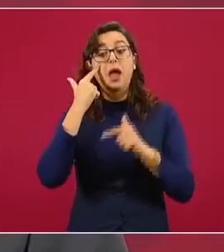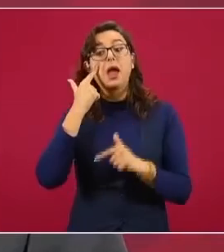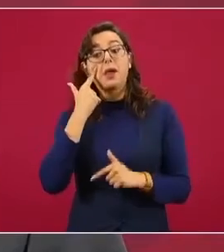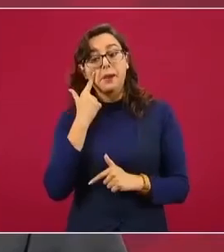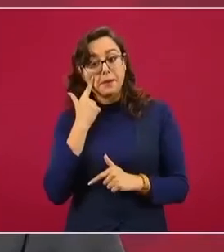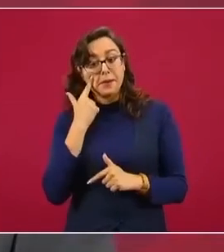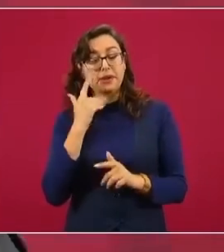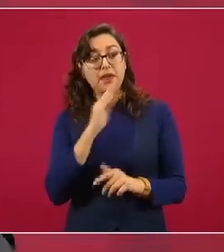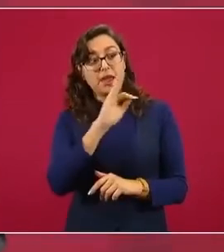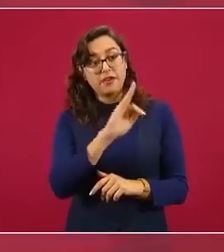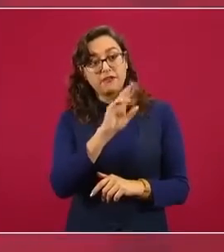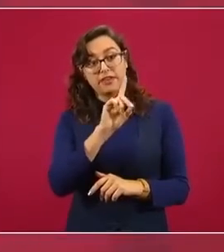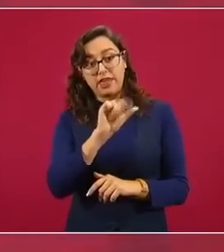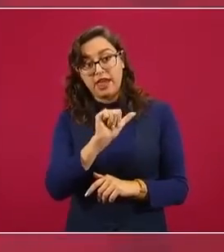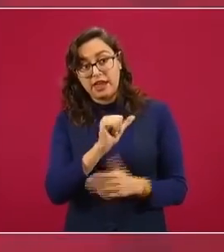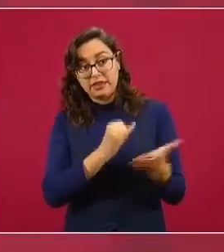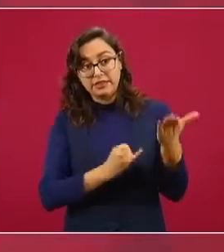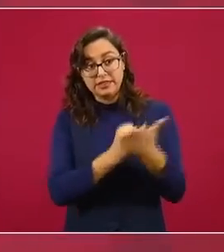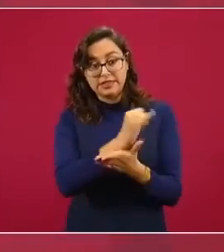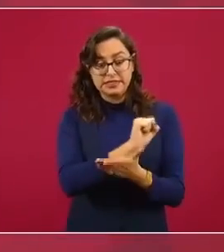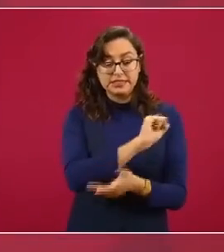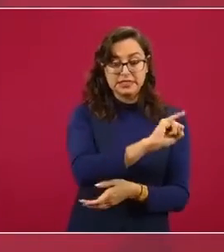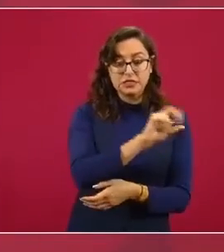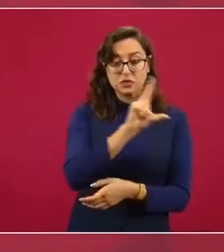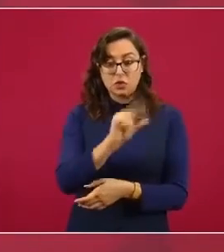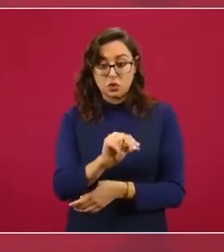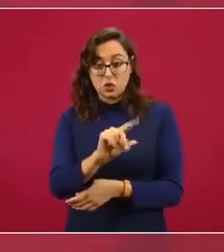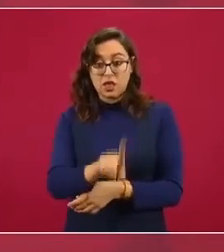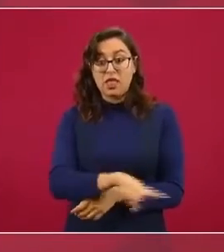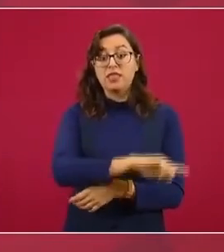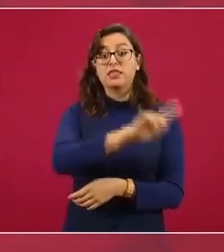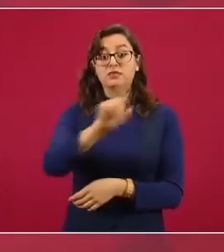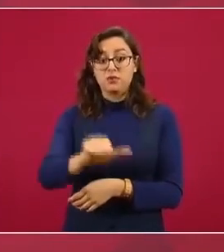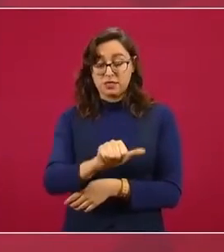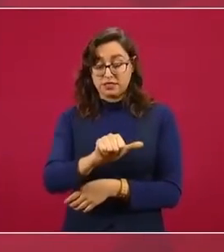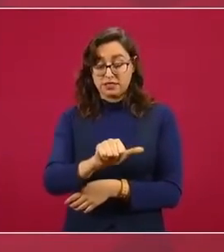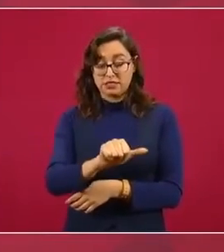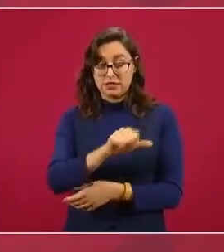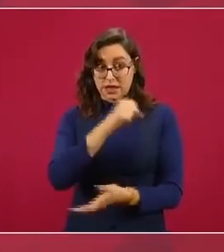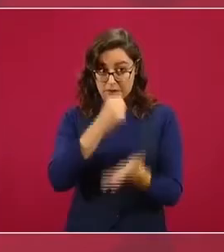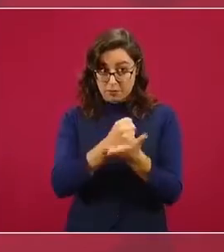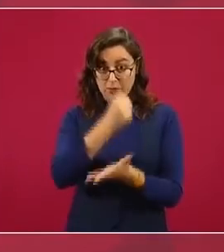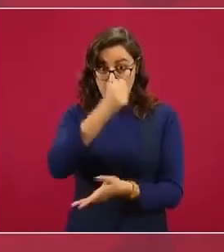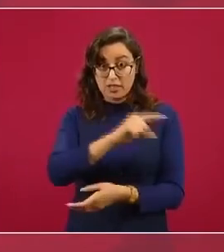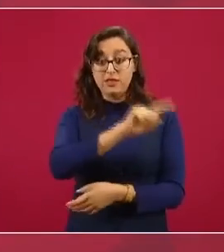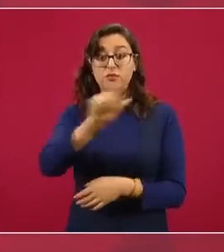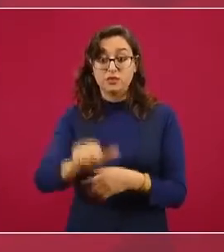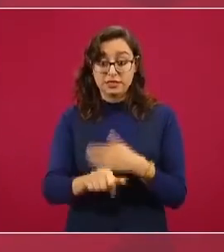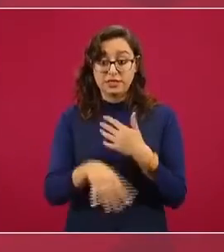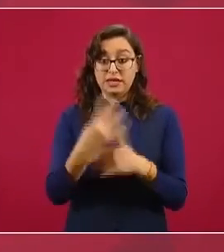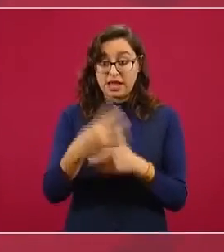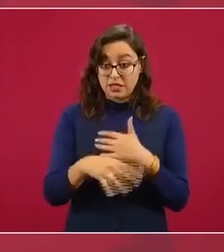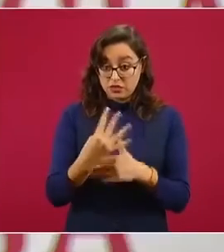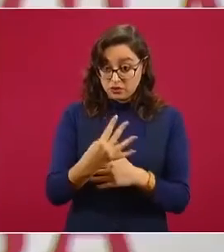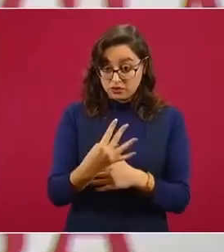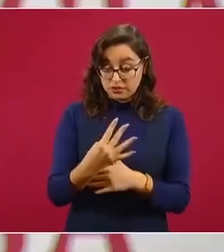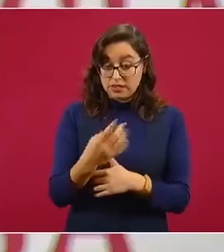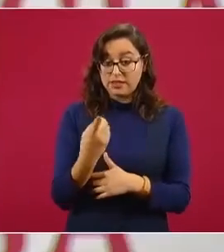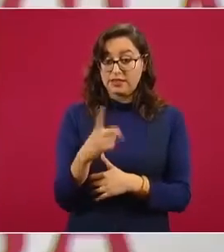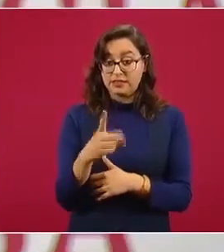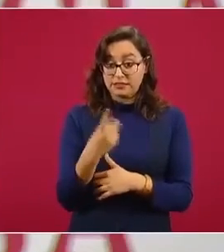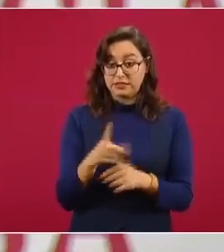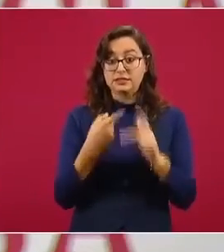que decida la FDA. Y después de 4 días de que reciban la autorización, inicie el